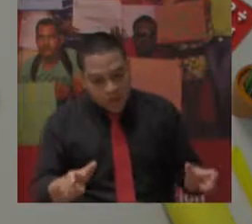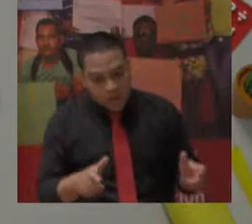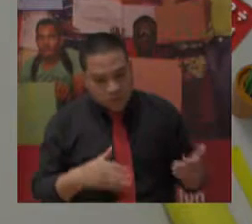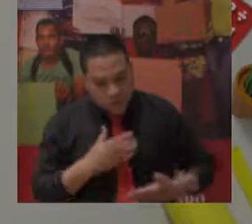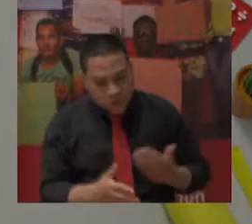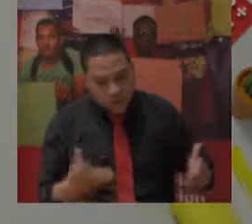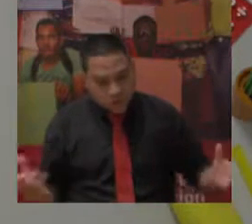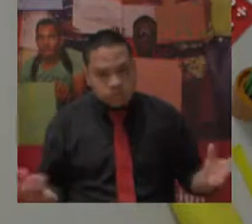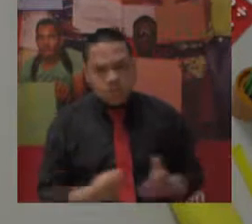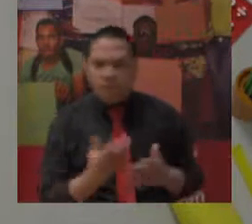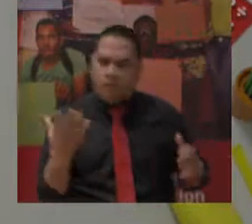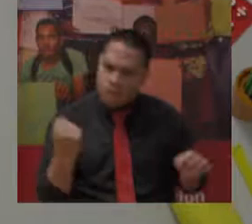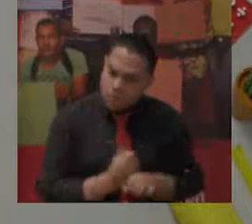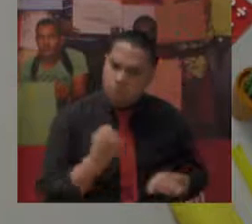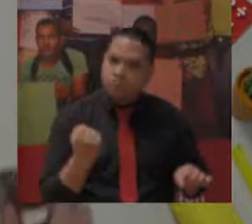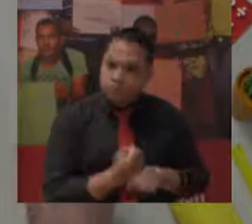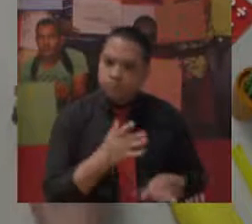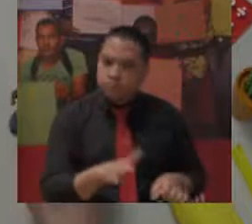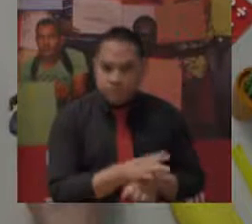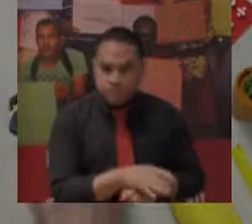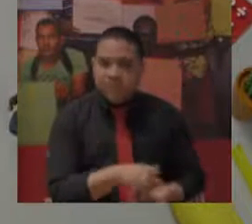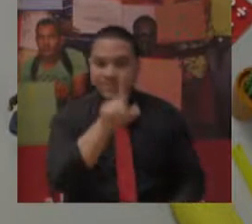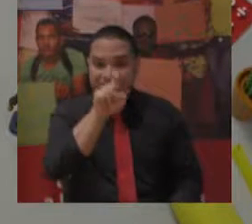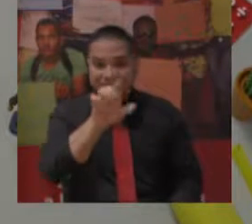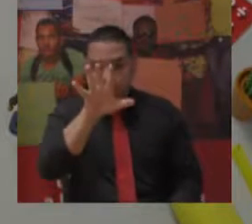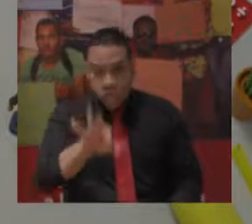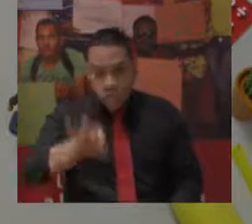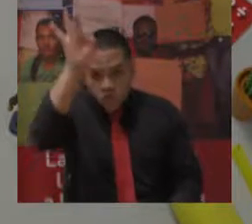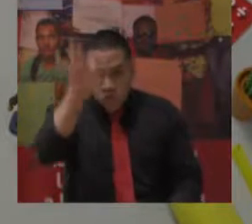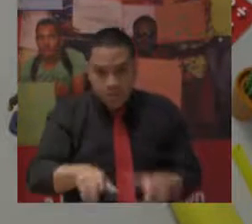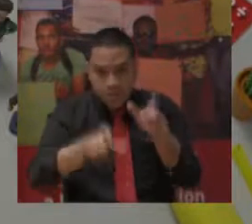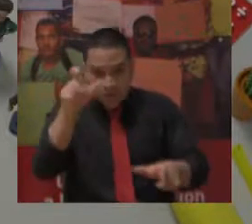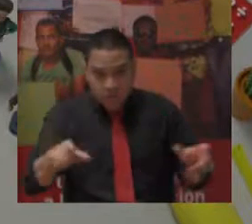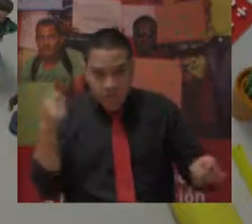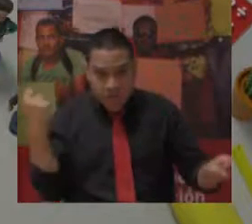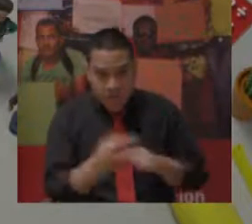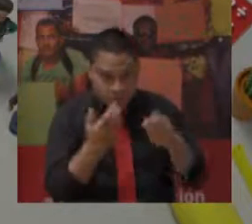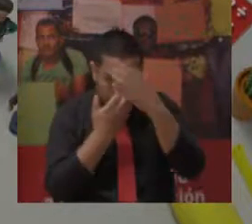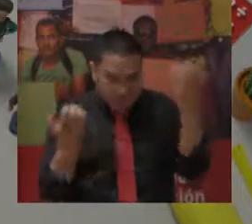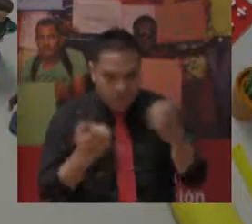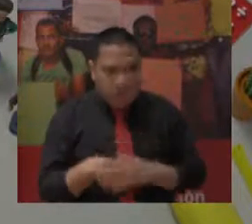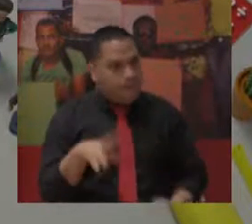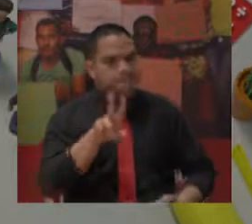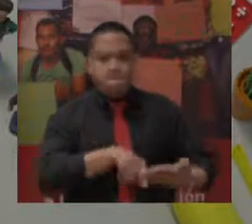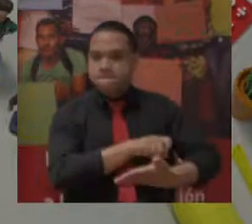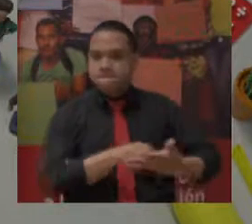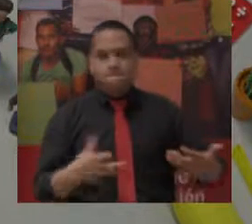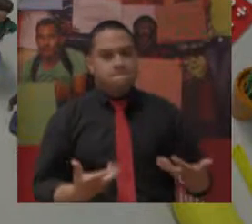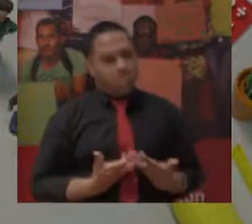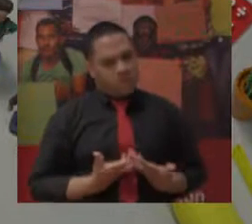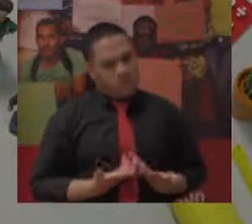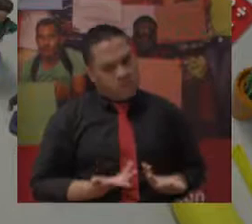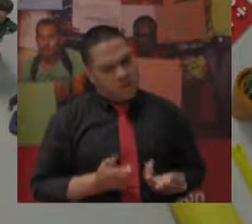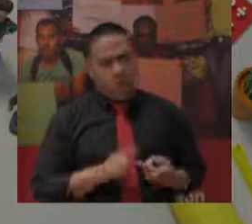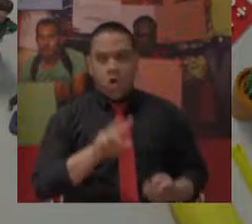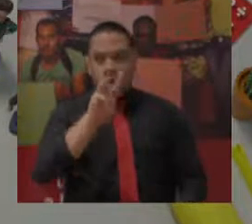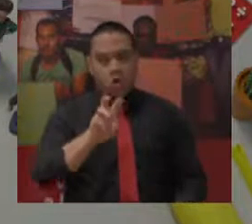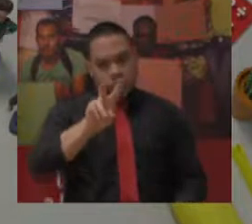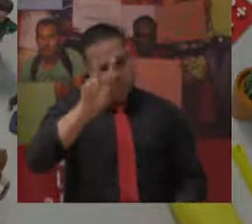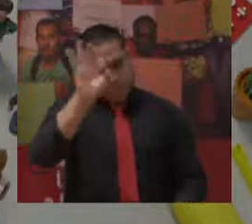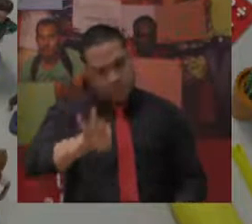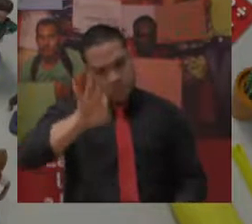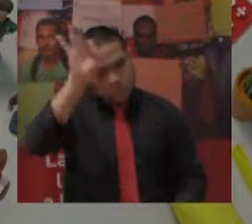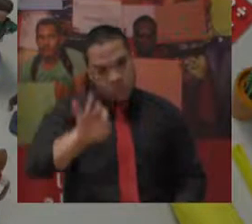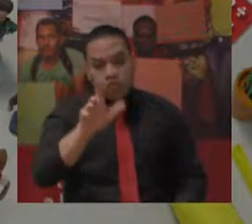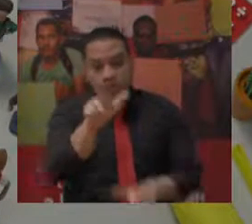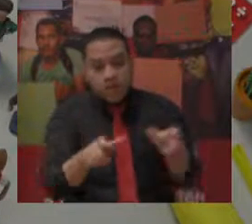ocupadas. El 75% de los desmovilizados llegan con analfabetismo funcional. El 82% de estas personas